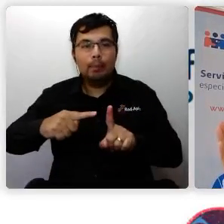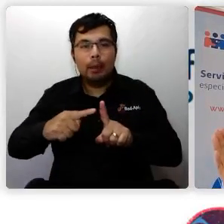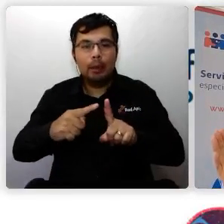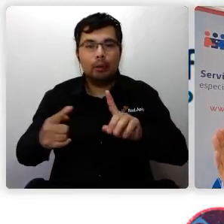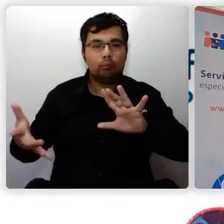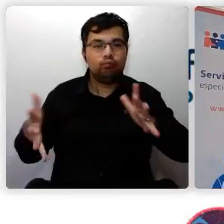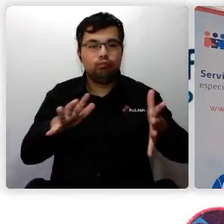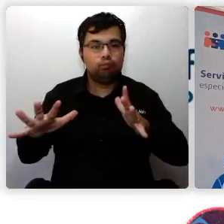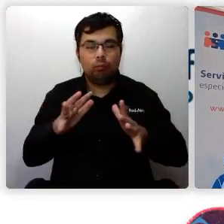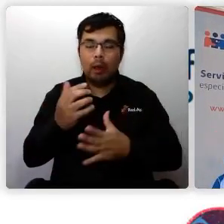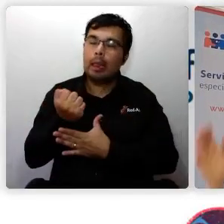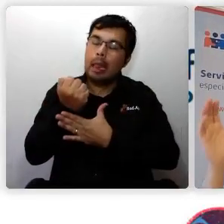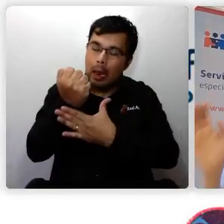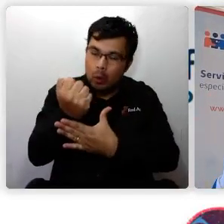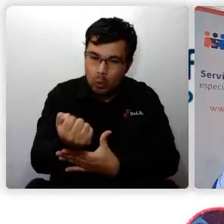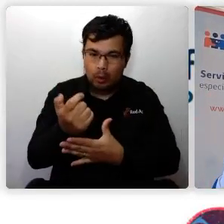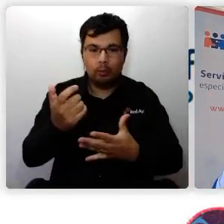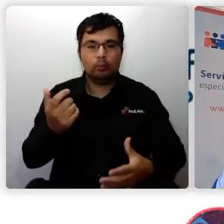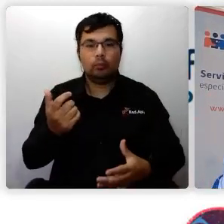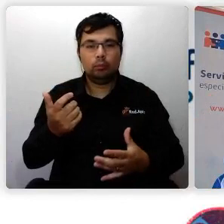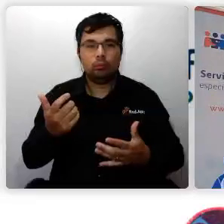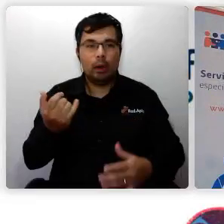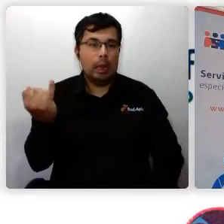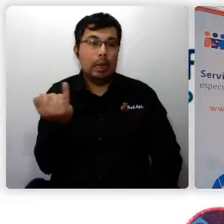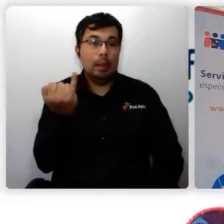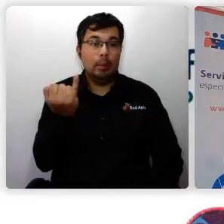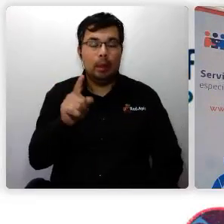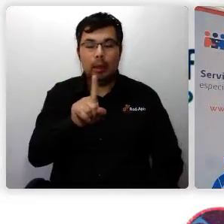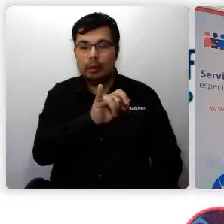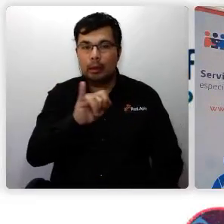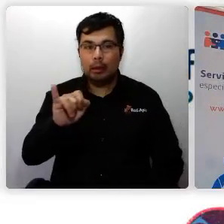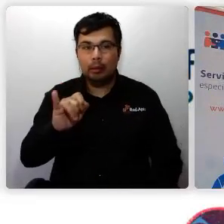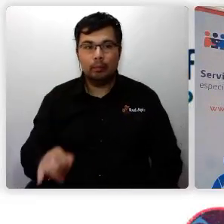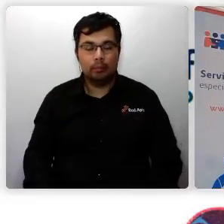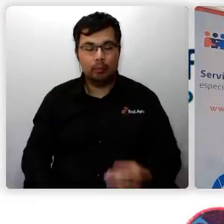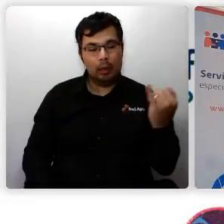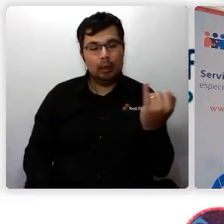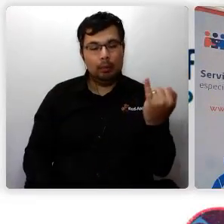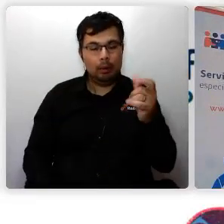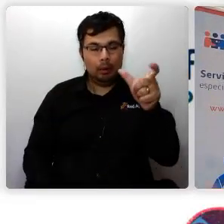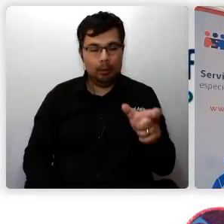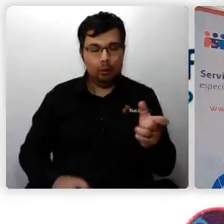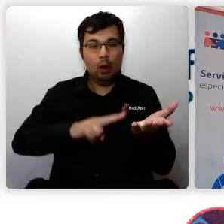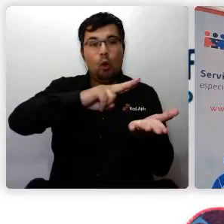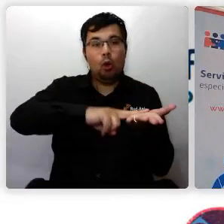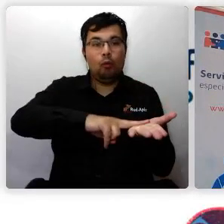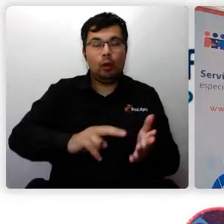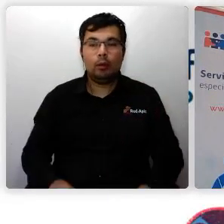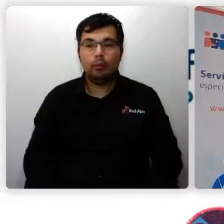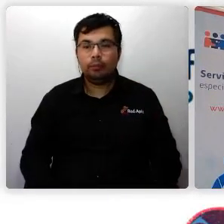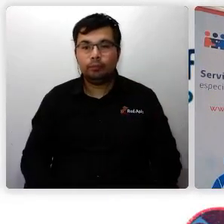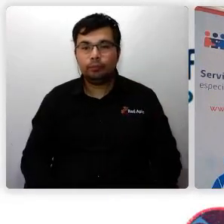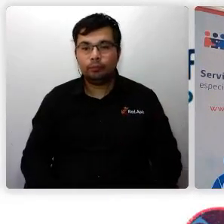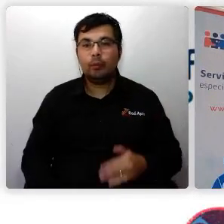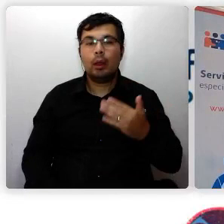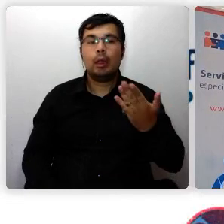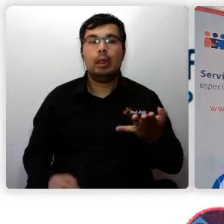totalmente independiente. Independiente de impuestos internos, independiente del contribuyente y